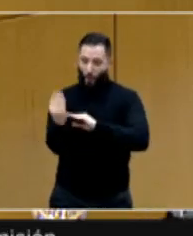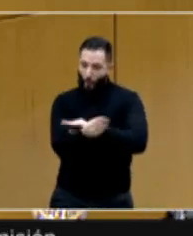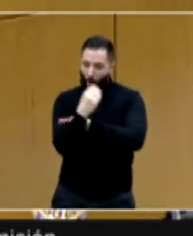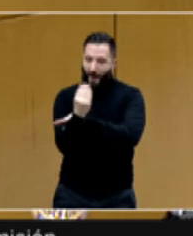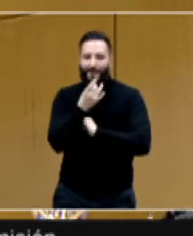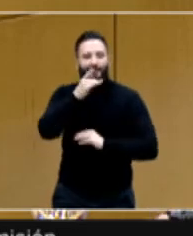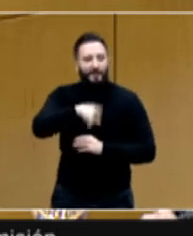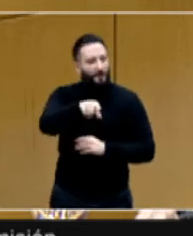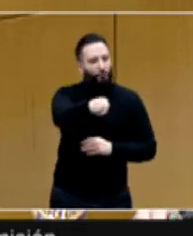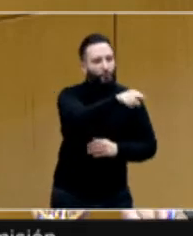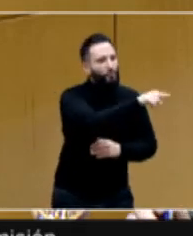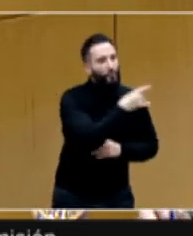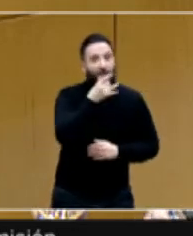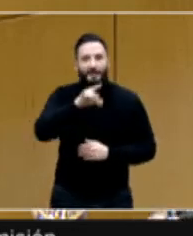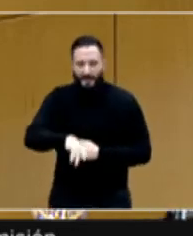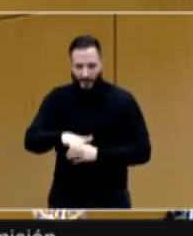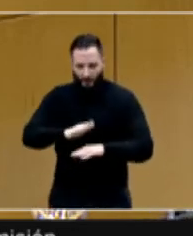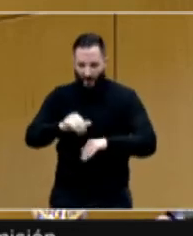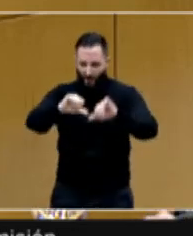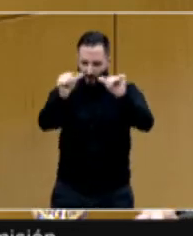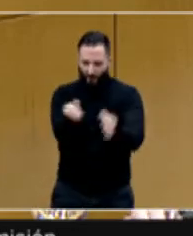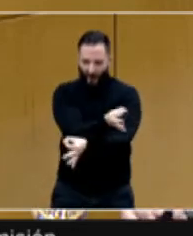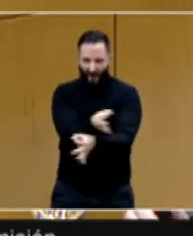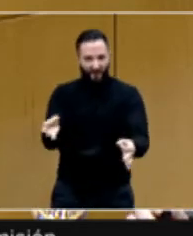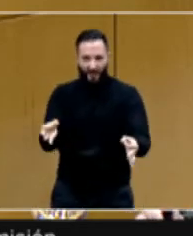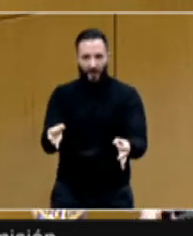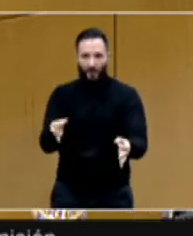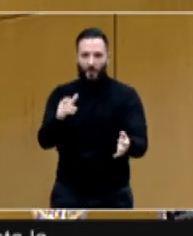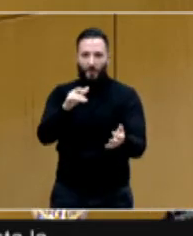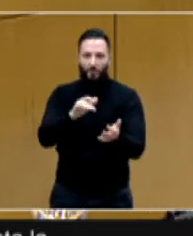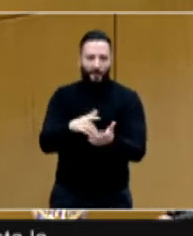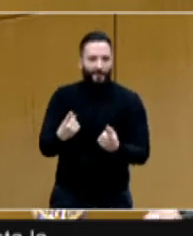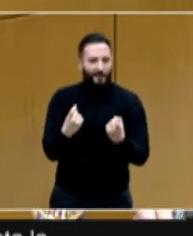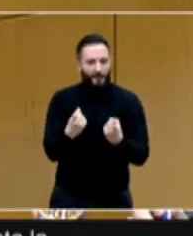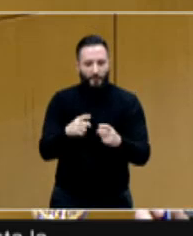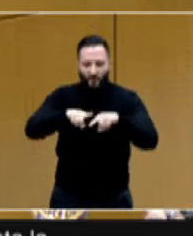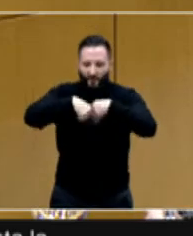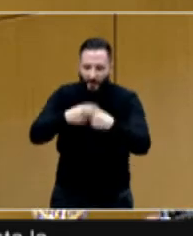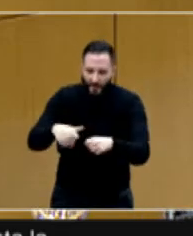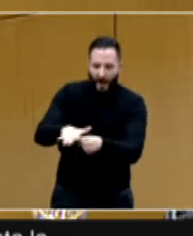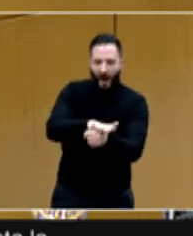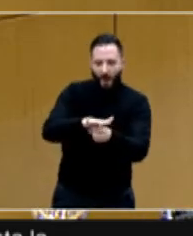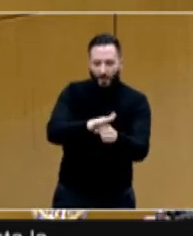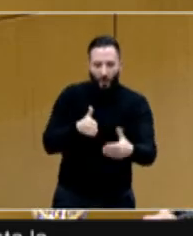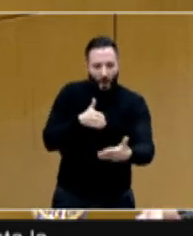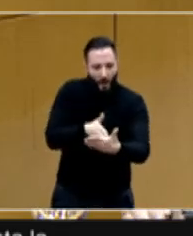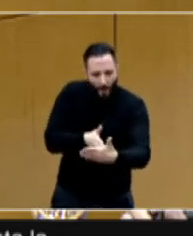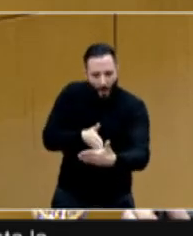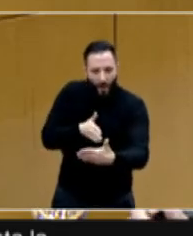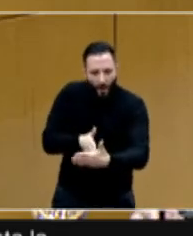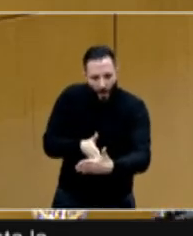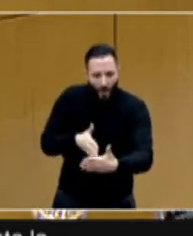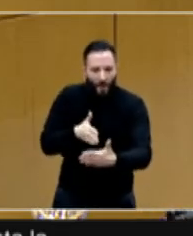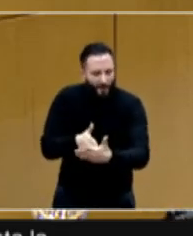por tanto de que esta se pueda desempeñar de manera eficaz sin necesidad de imponerle traba al ámbito familiar recuerdo siempre a don Antonio